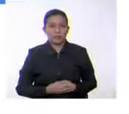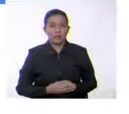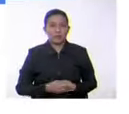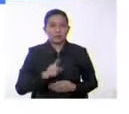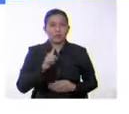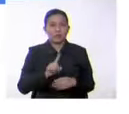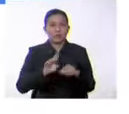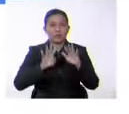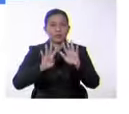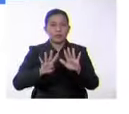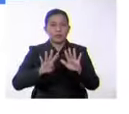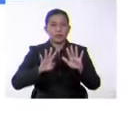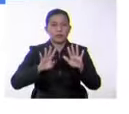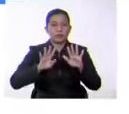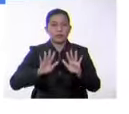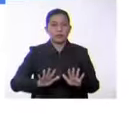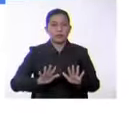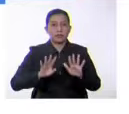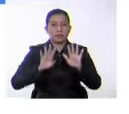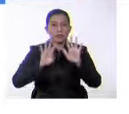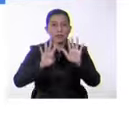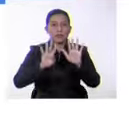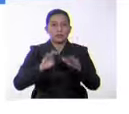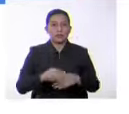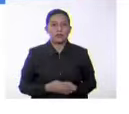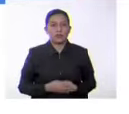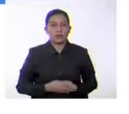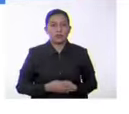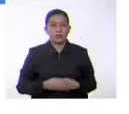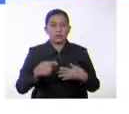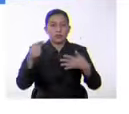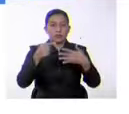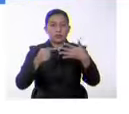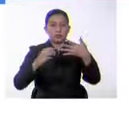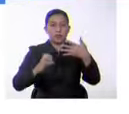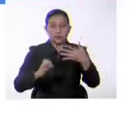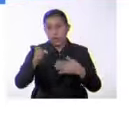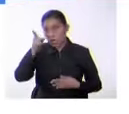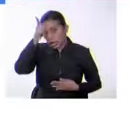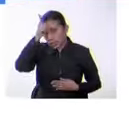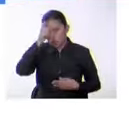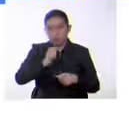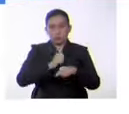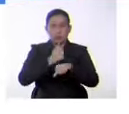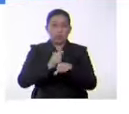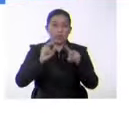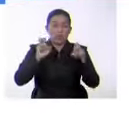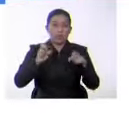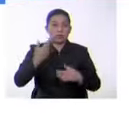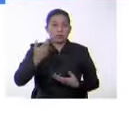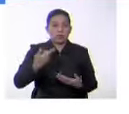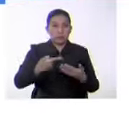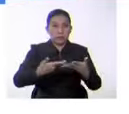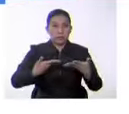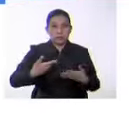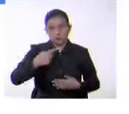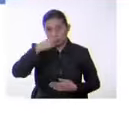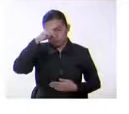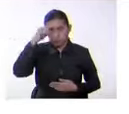En 1919, la Constitución alemana incluye derechos al trabajo, a la salud y a la seguridad